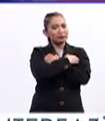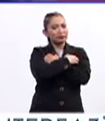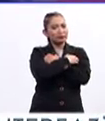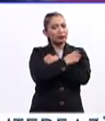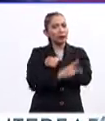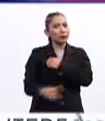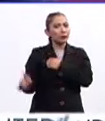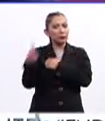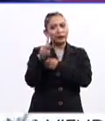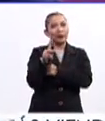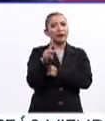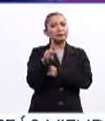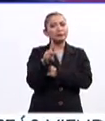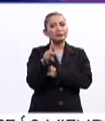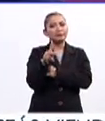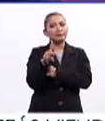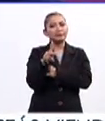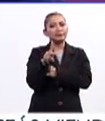pública,